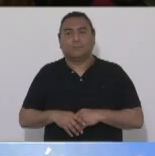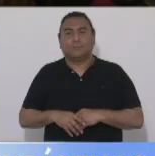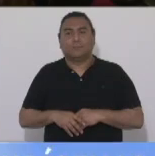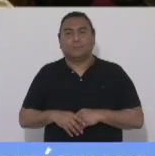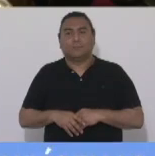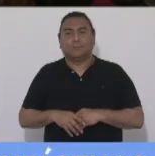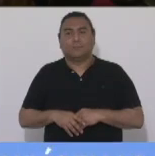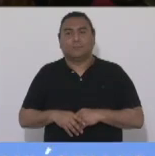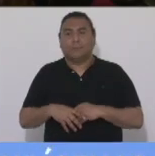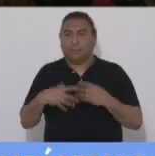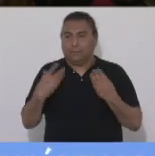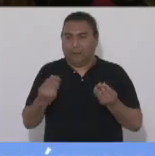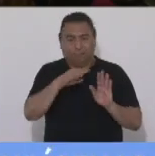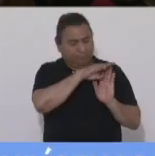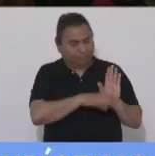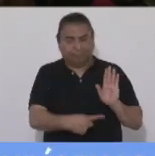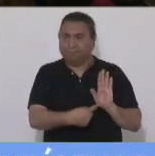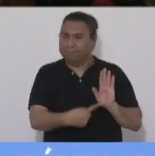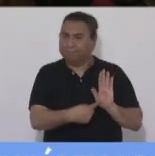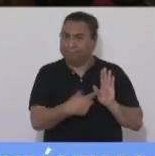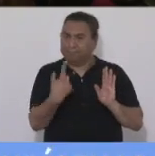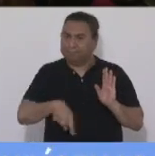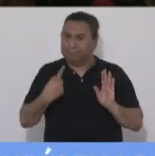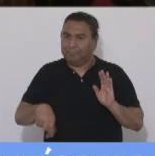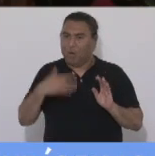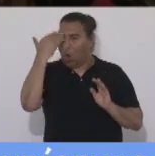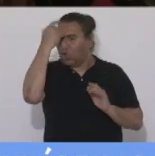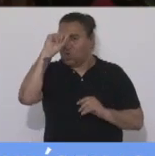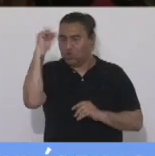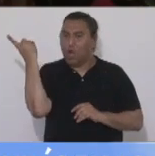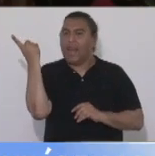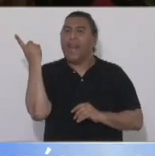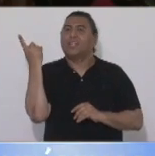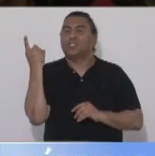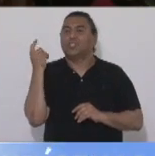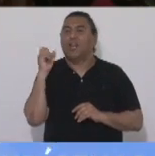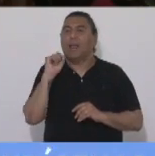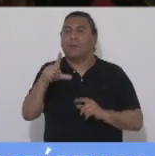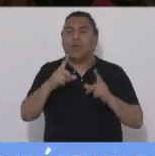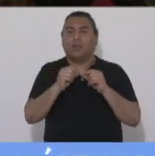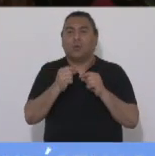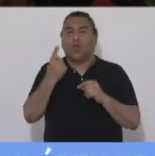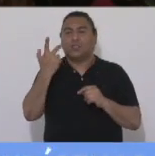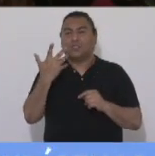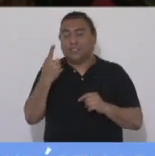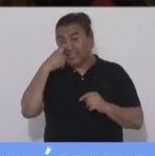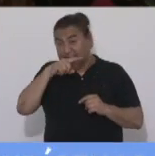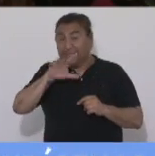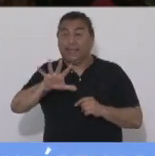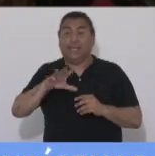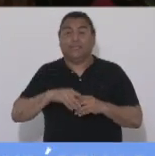lo que establece la Constitución Nacional en su artículo 75.